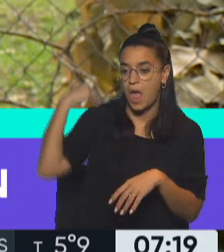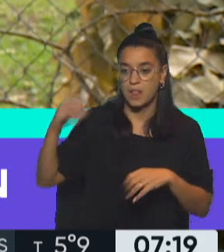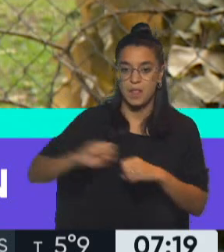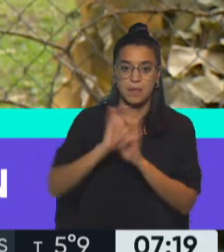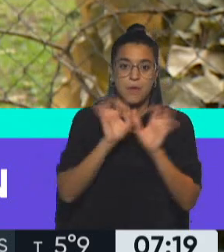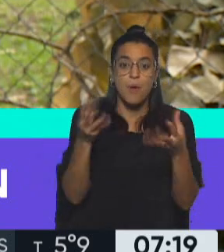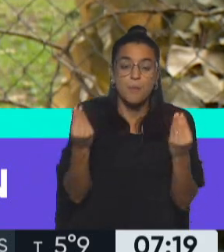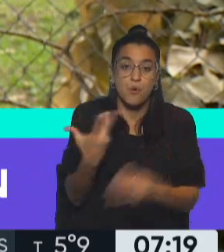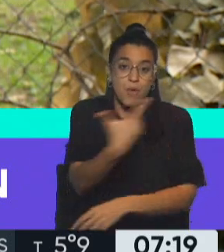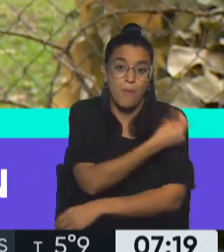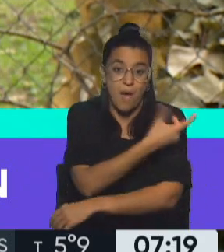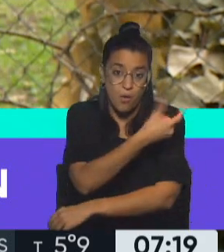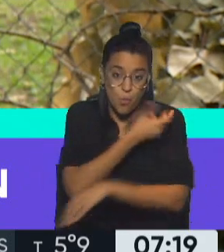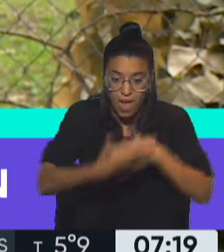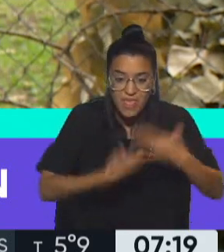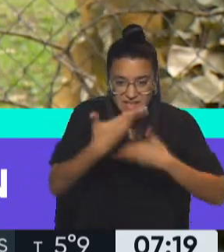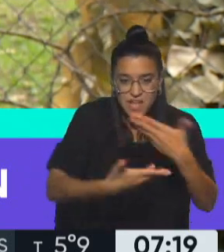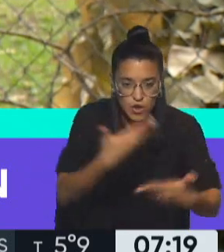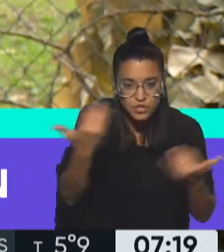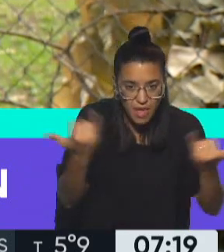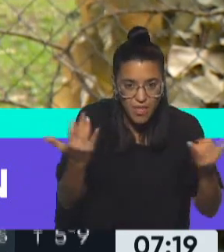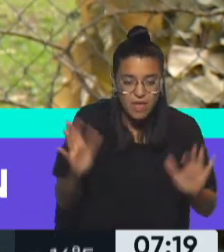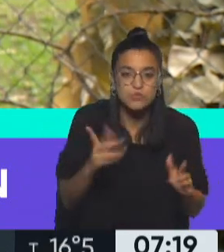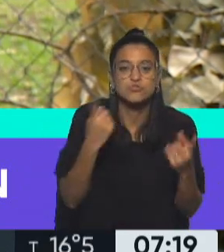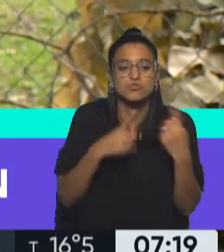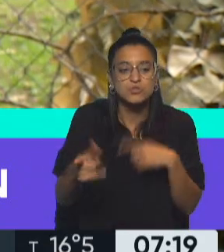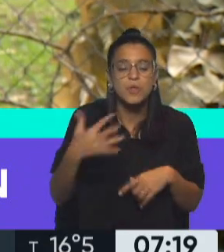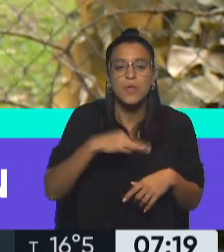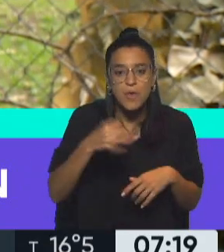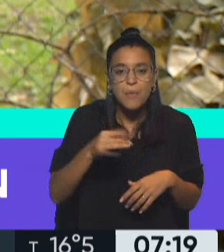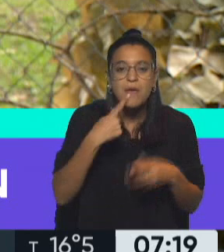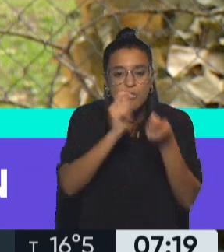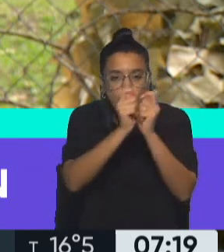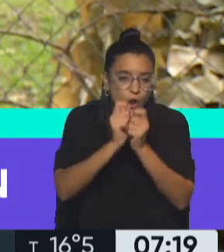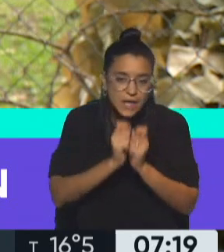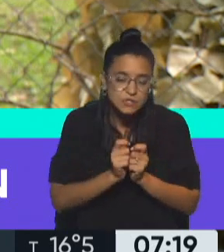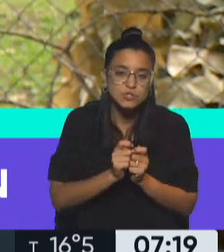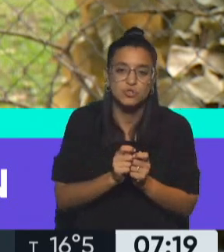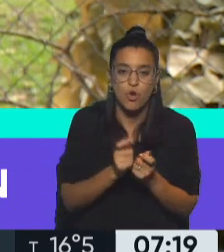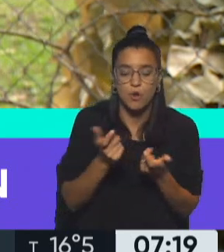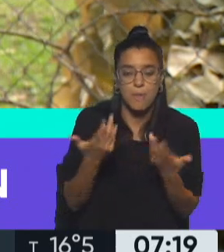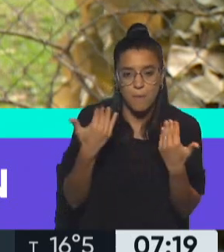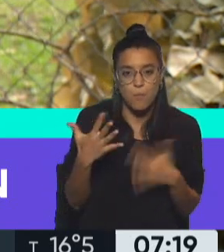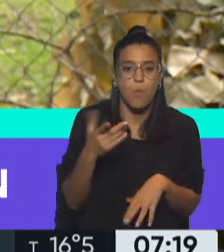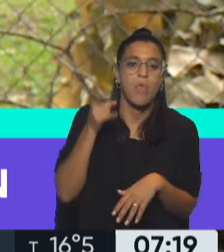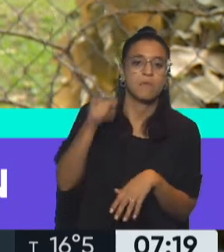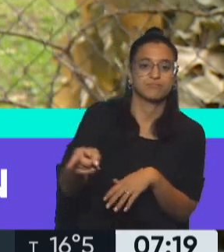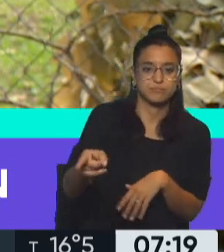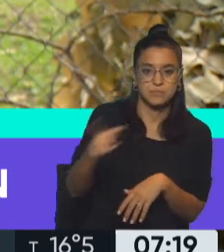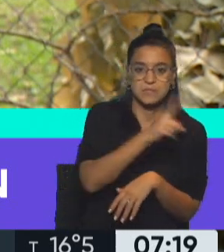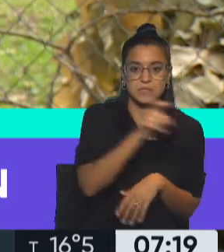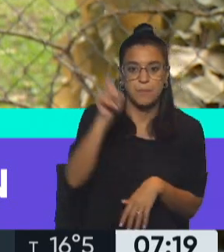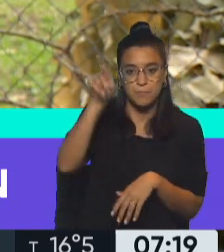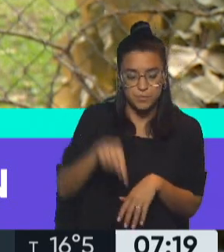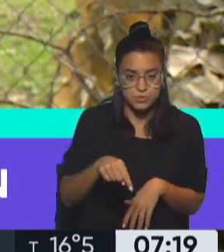las plataformas vacunales están desarrolladas y entonces habría que hacer una corrección, digamos, para que pueda responder al